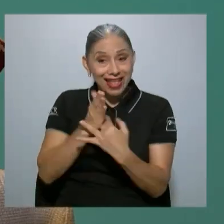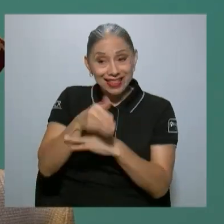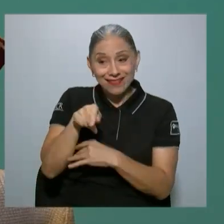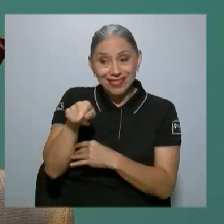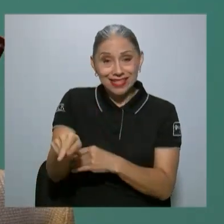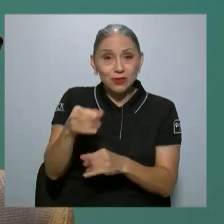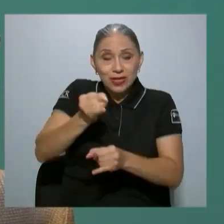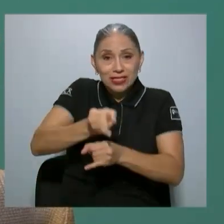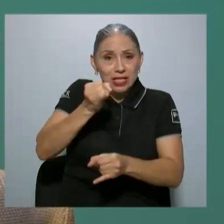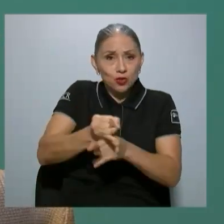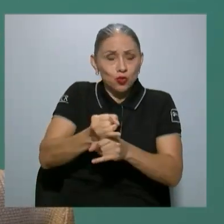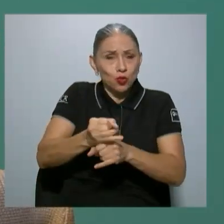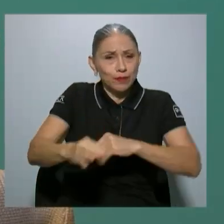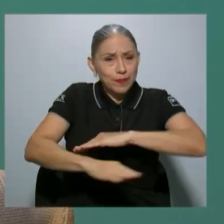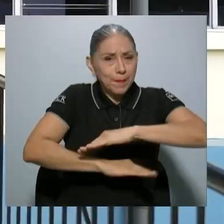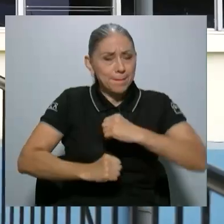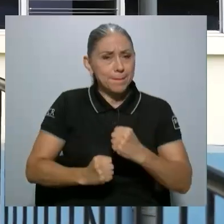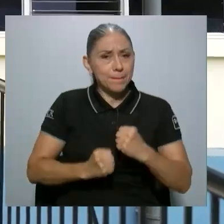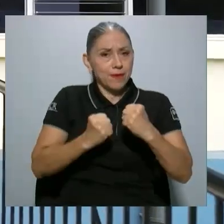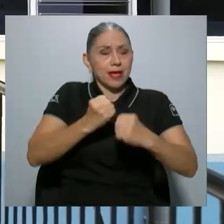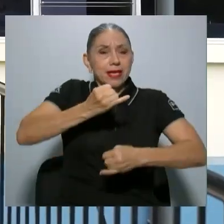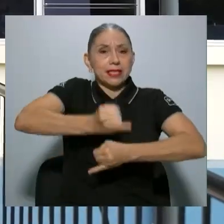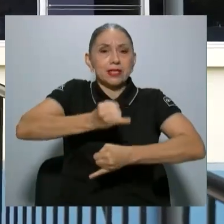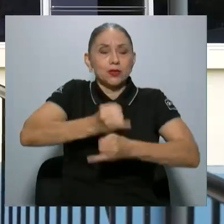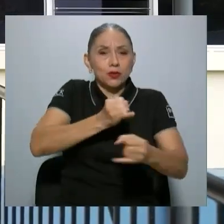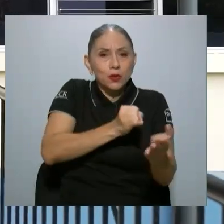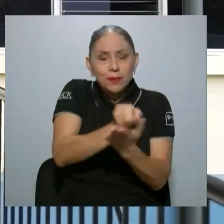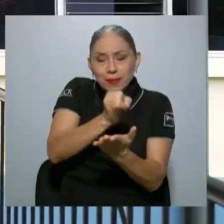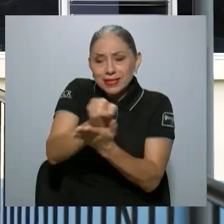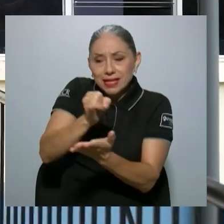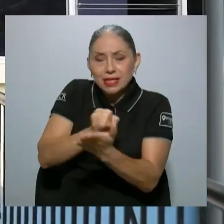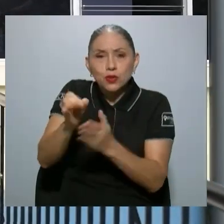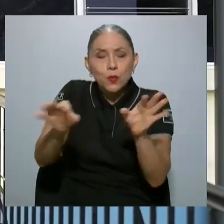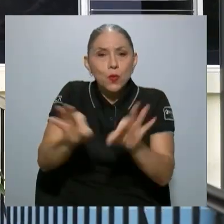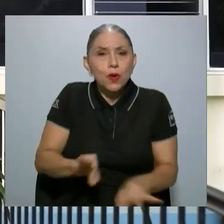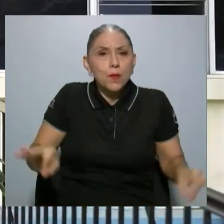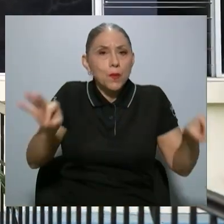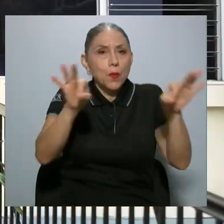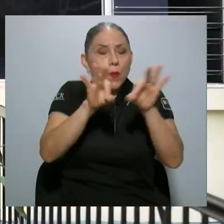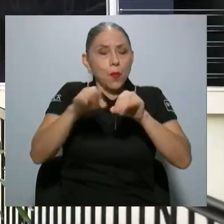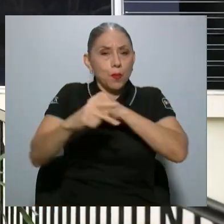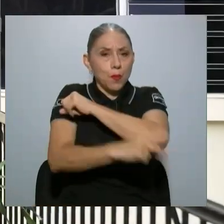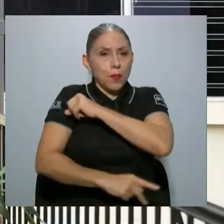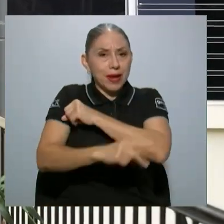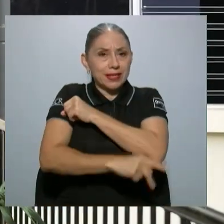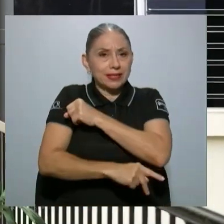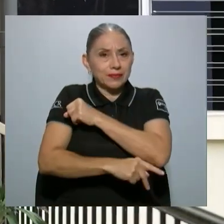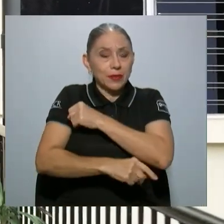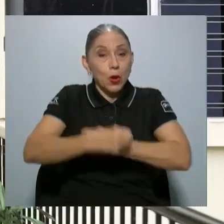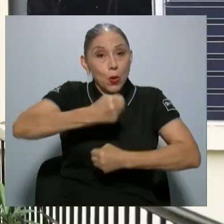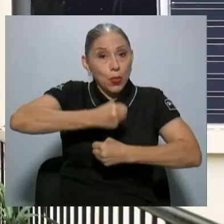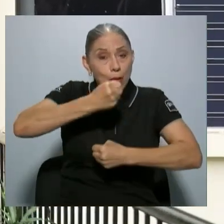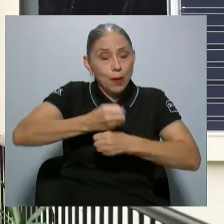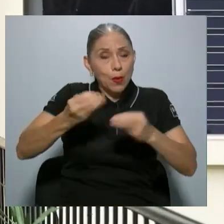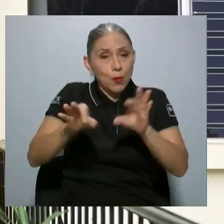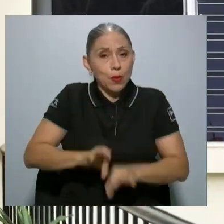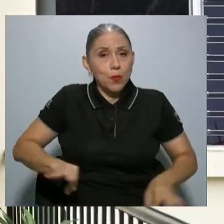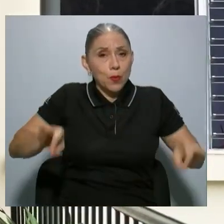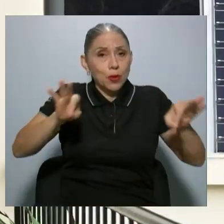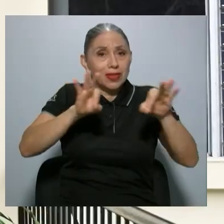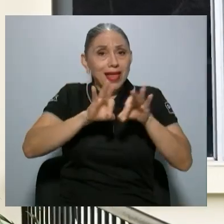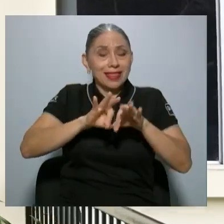ha cimentado como una institución de investigación muy importante en el país, una contribución muy importante que hace la universidad a la